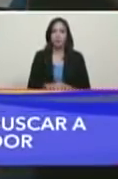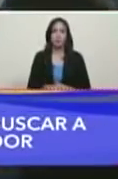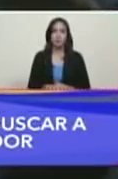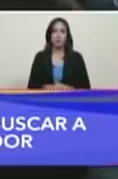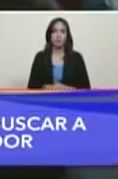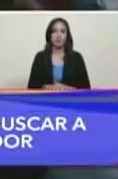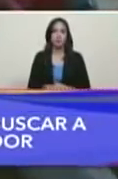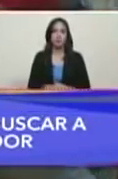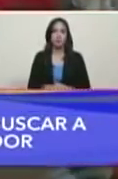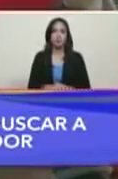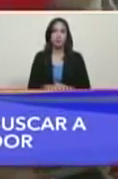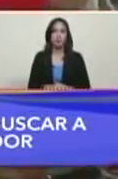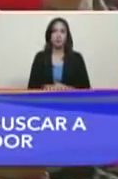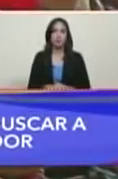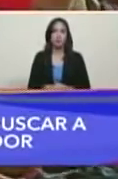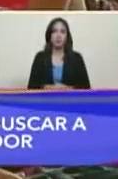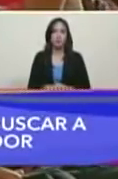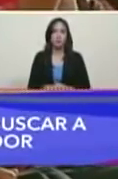Hoy,